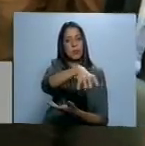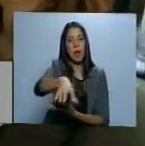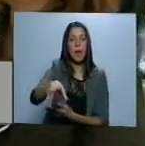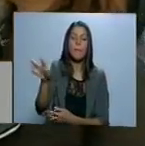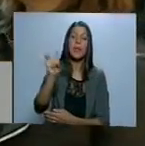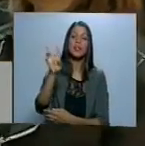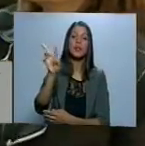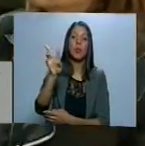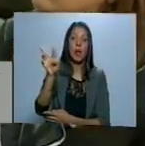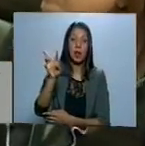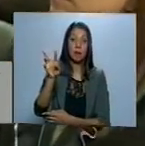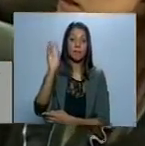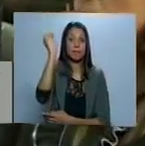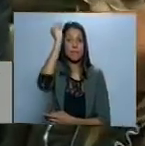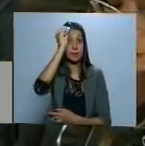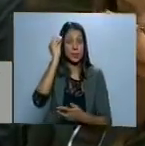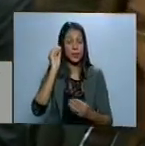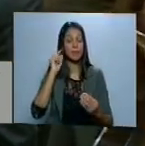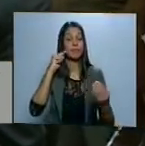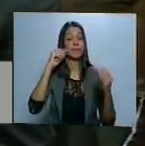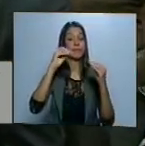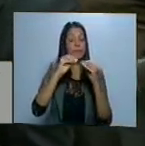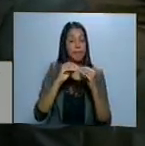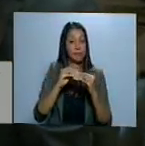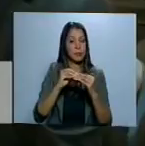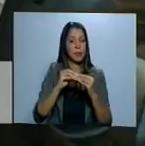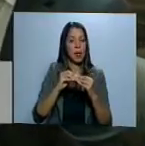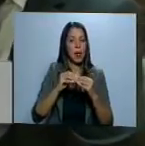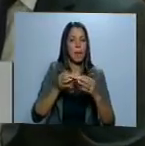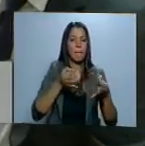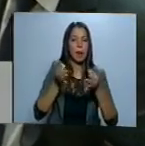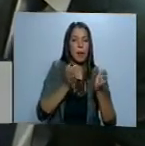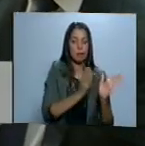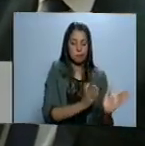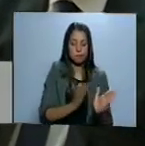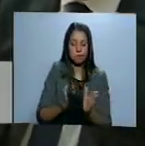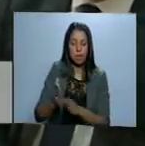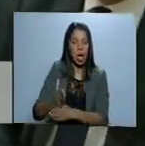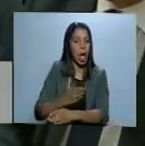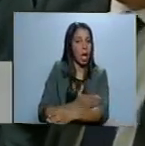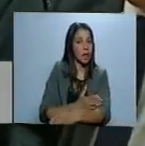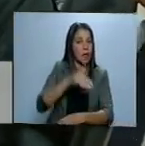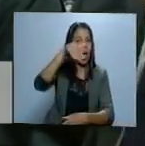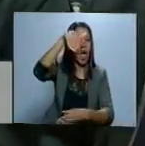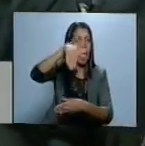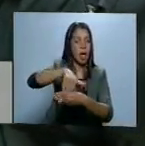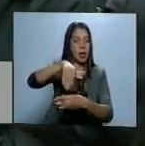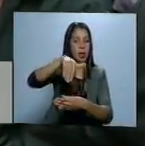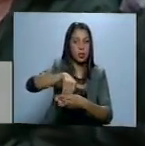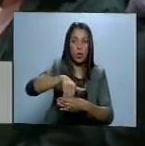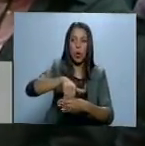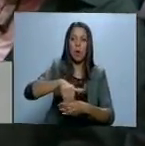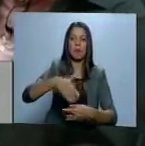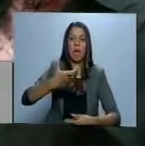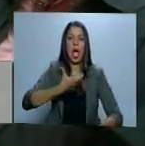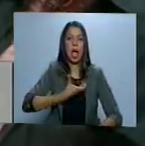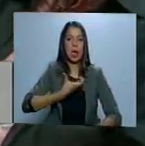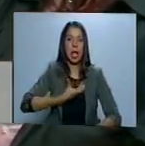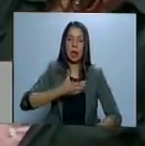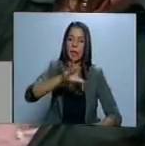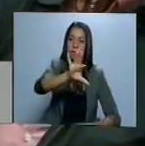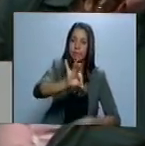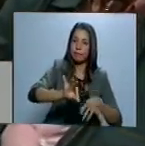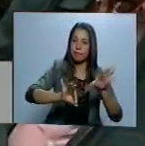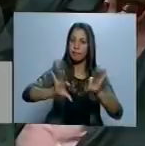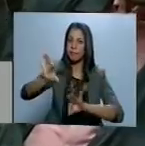nacional, considerando que la preparación y desarrollo del evento electoral para la escogencia de las alcaldesas y alcaldes de los